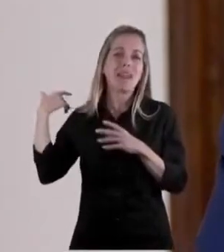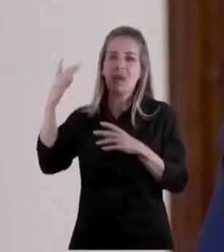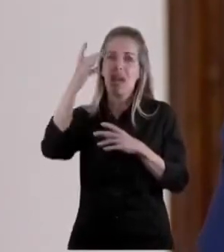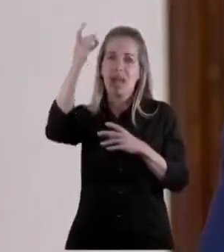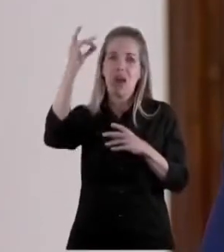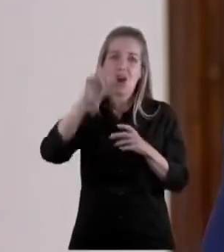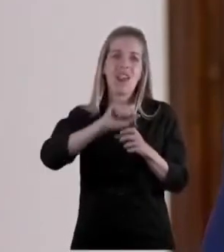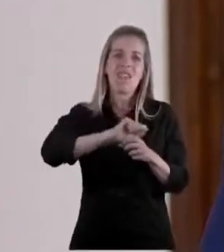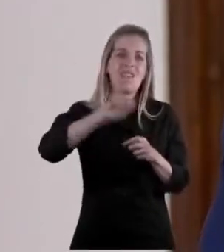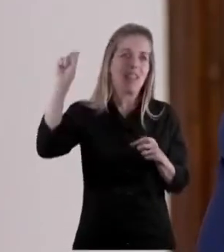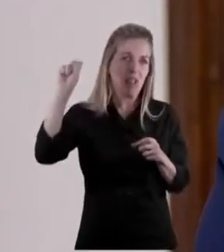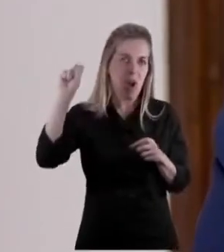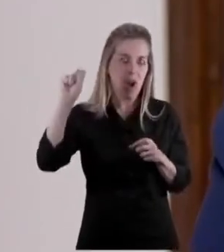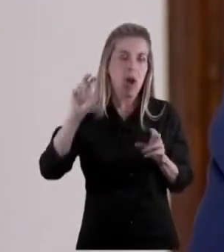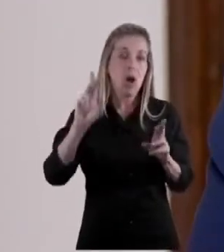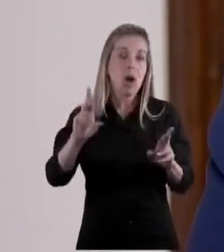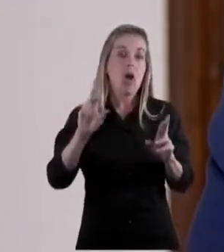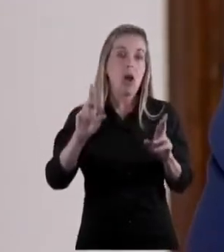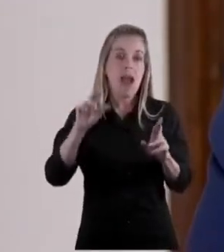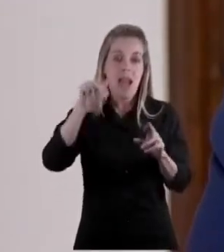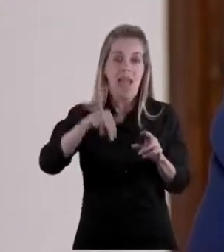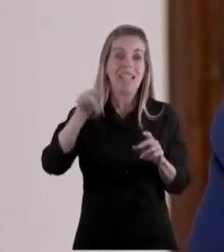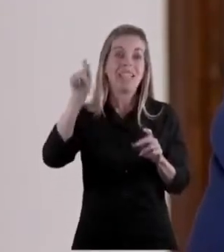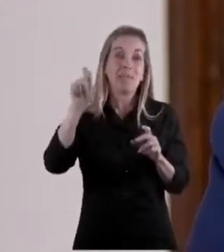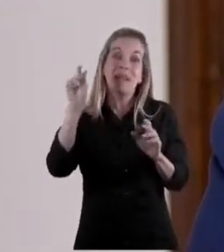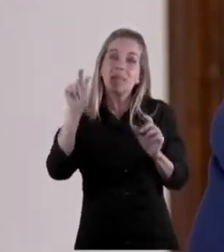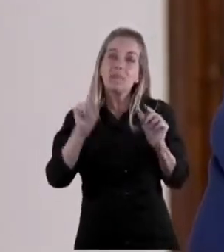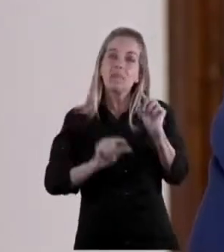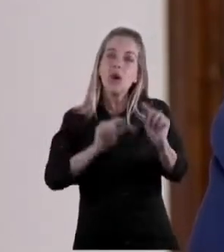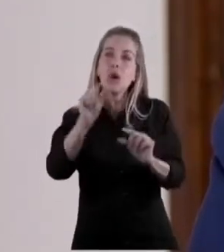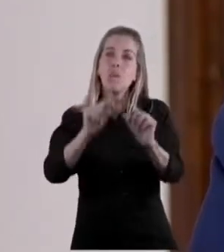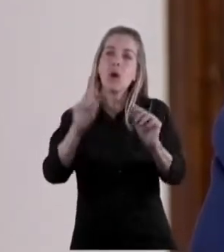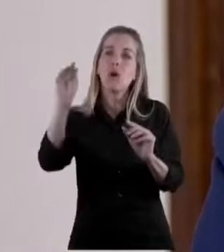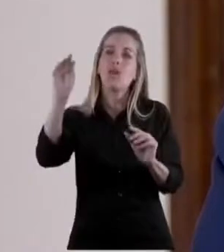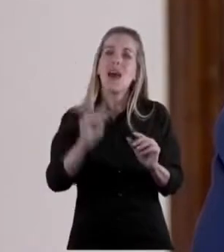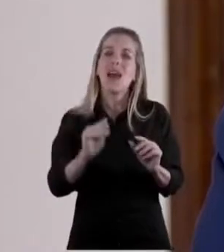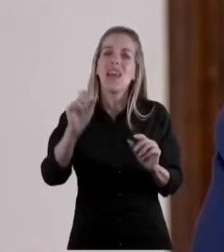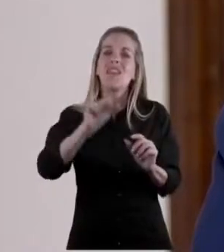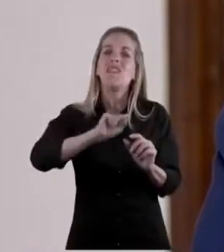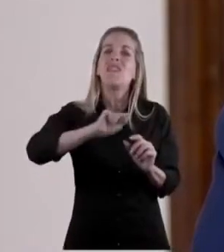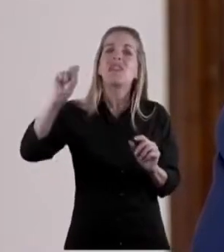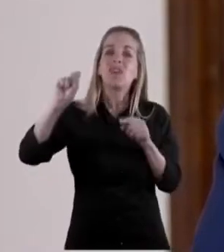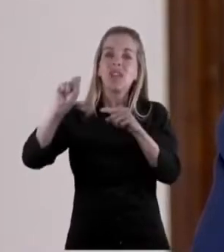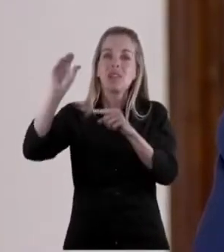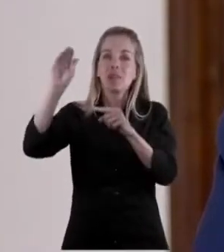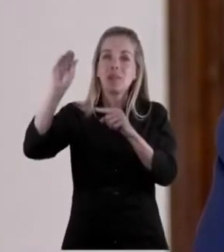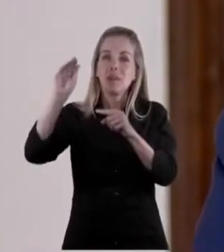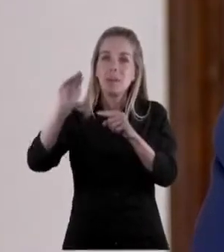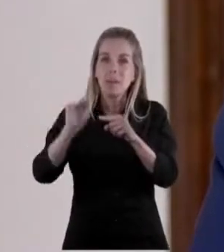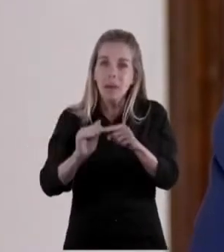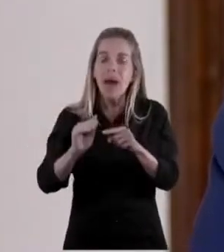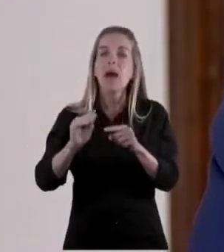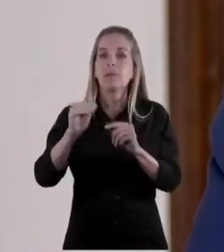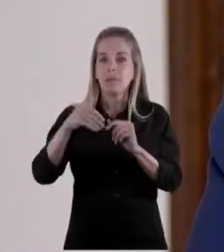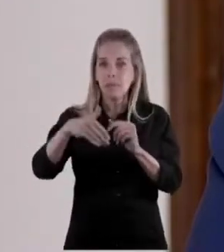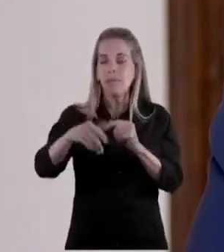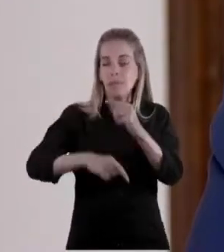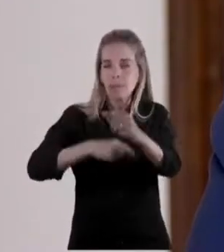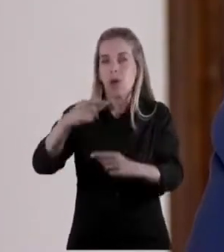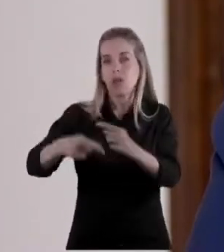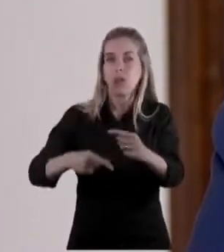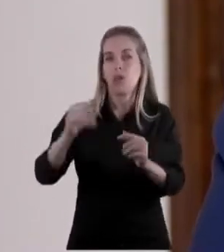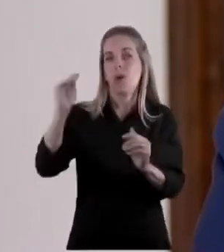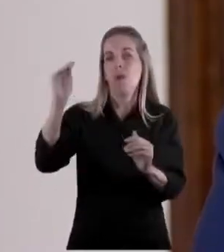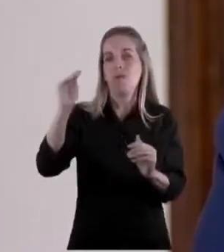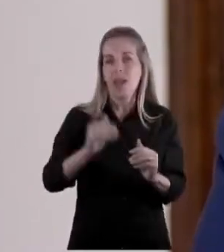alta, así que esperemos que baje, simplemente eso, y que ese descenso sea el comienzo de un descenso